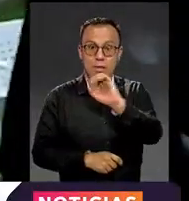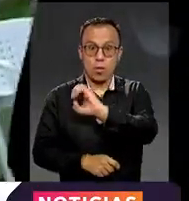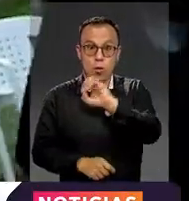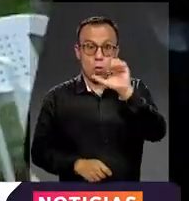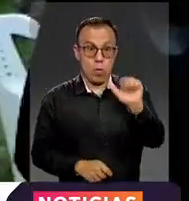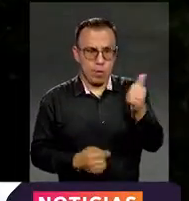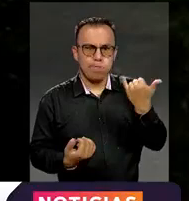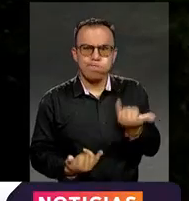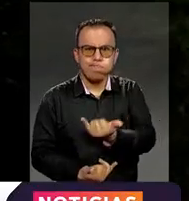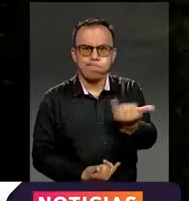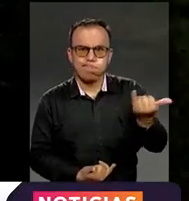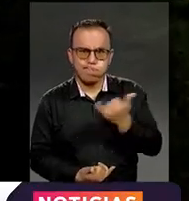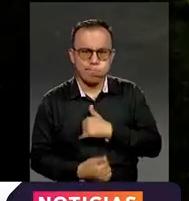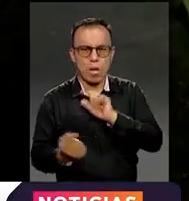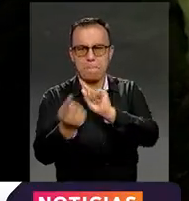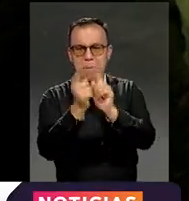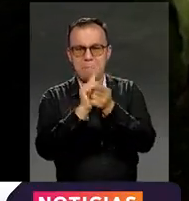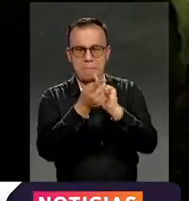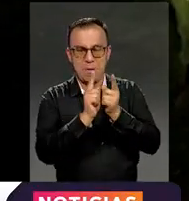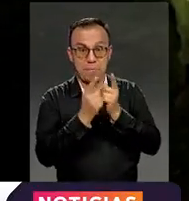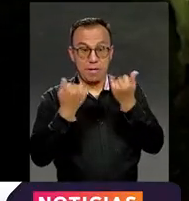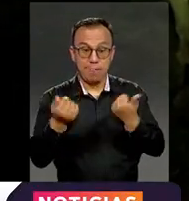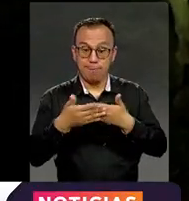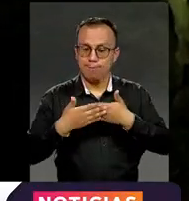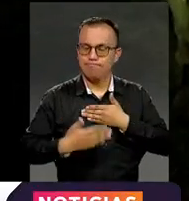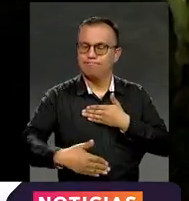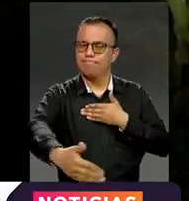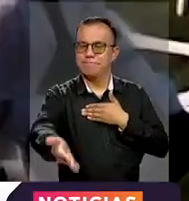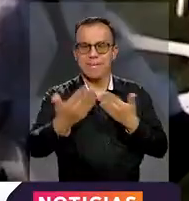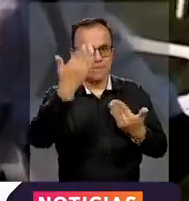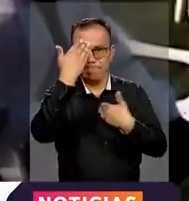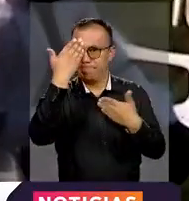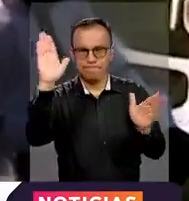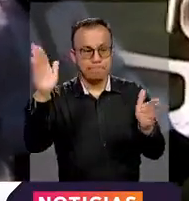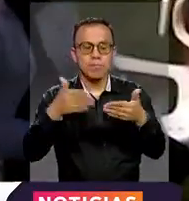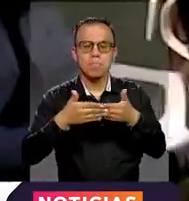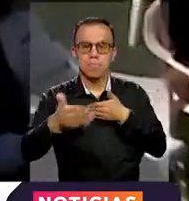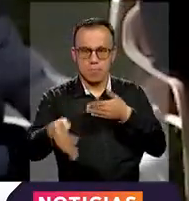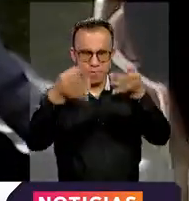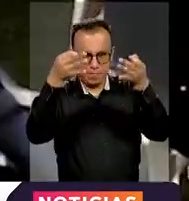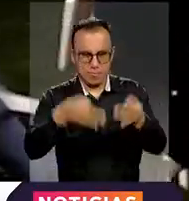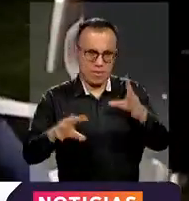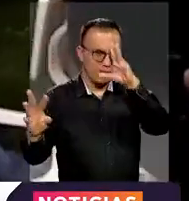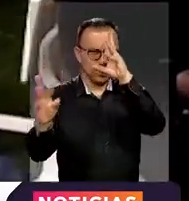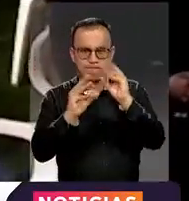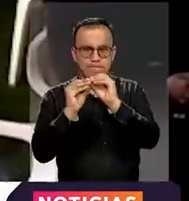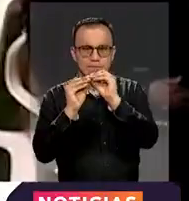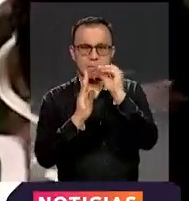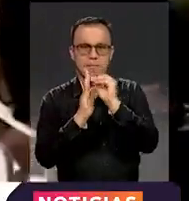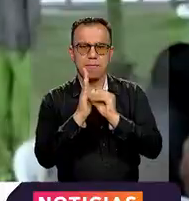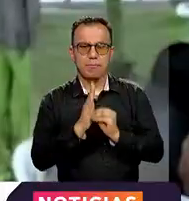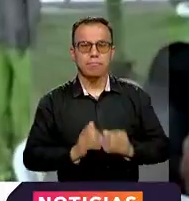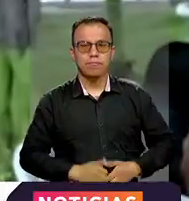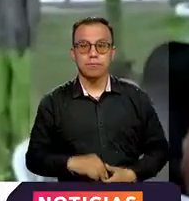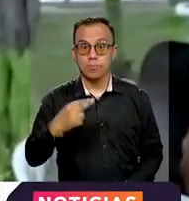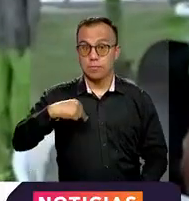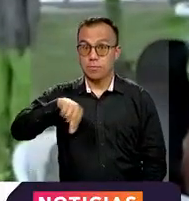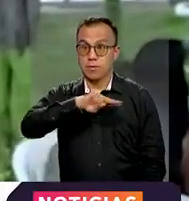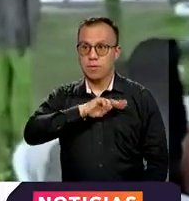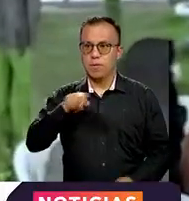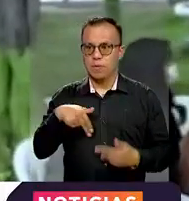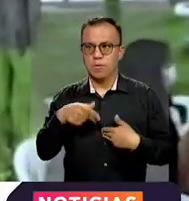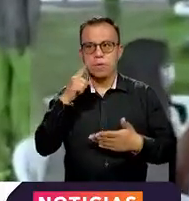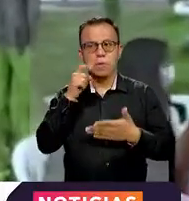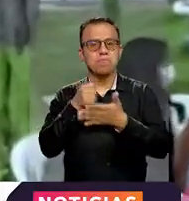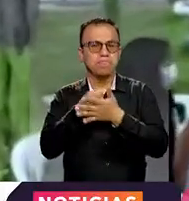sector hacen parte de estos encuentros que continuarán de forma indefinida hasta acercarse a una concertación. Nosotros nos estamos